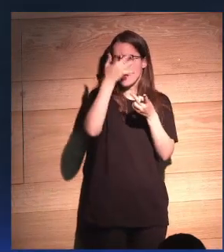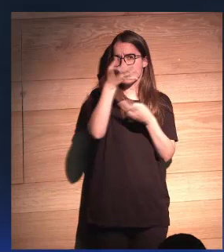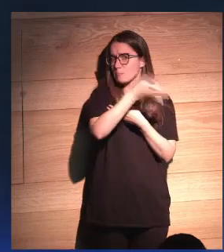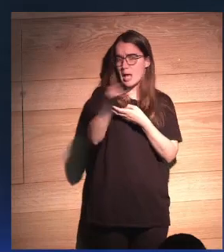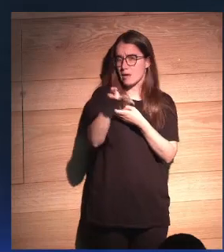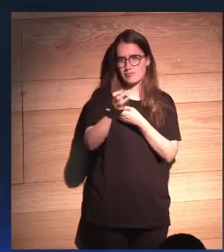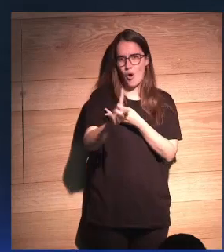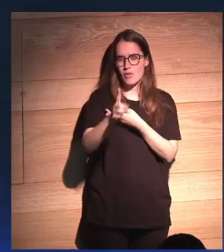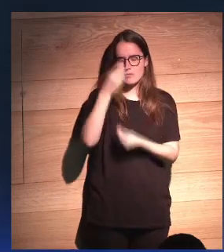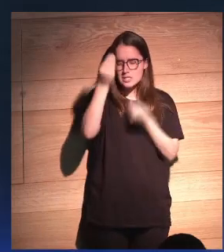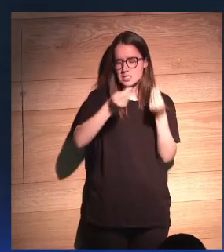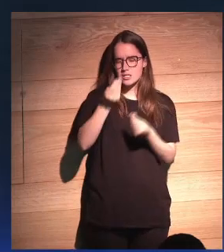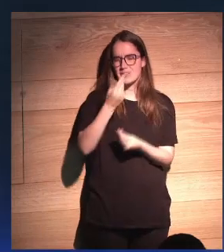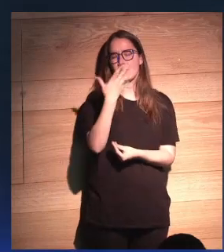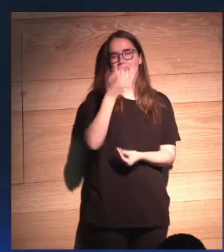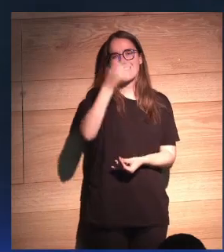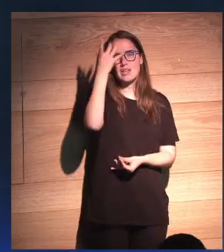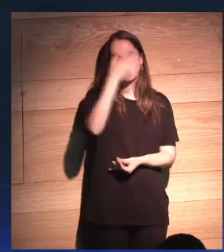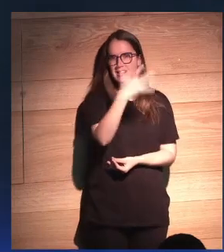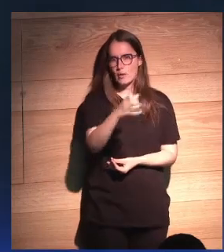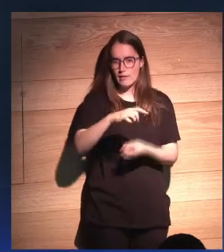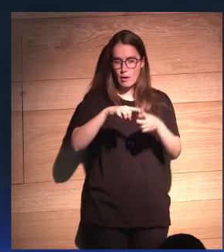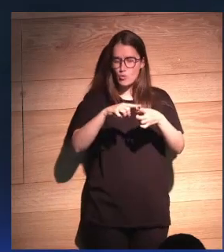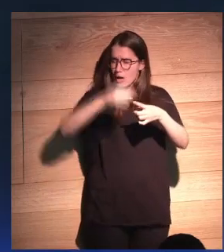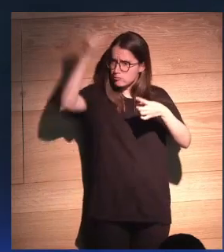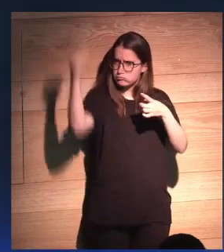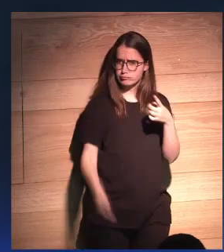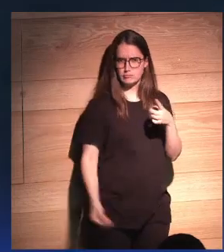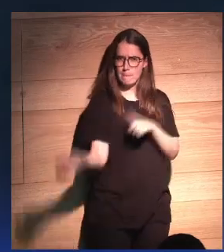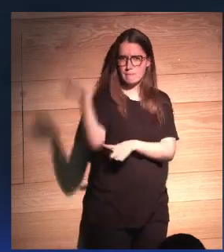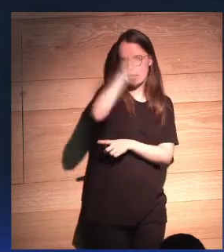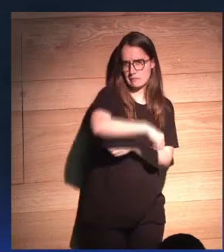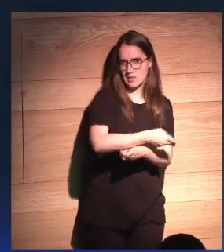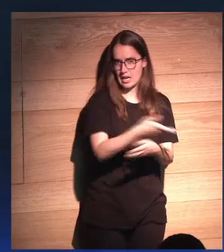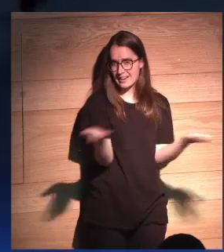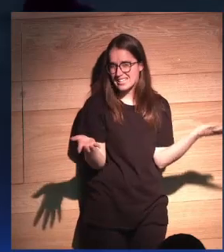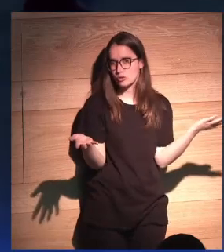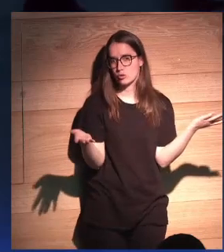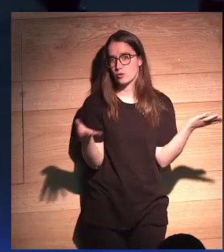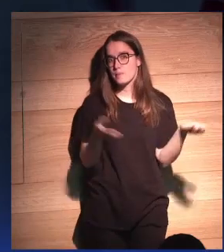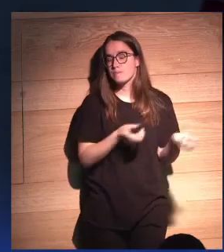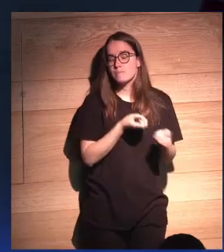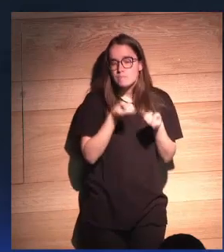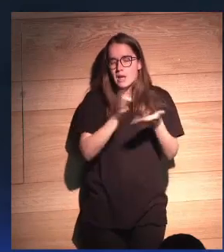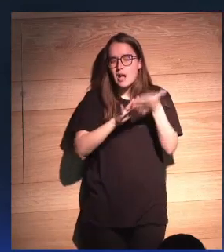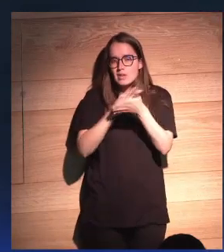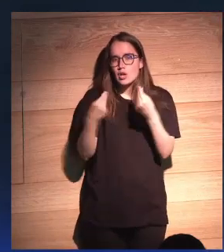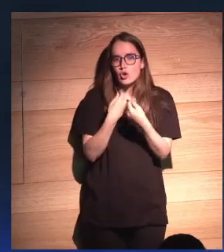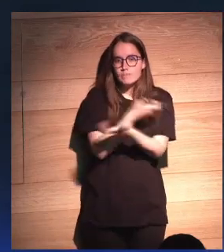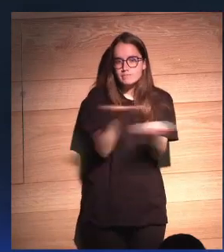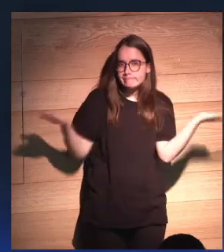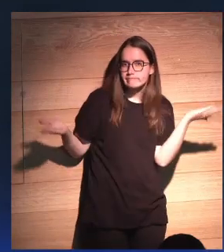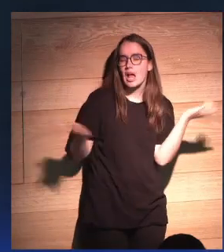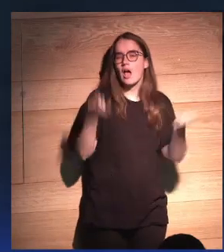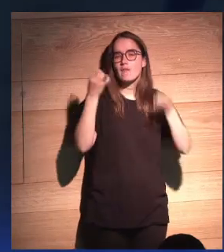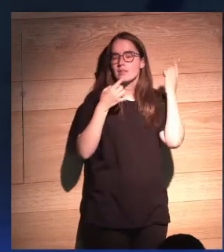la mejor. Ten otras 50, habrá una que es mucho mejor que las que has tenido. Cuéntaselo a la gente, tus